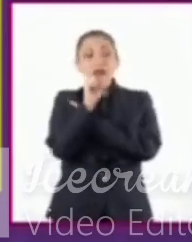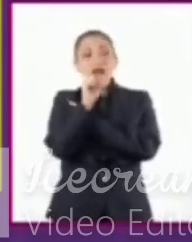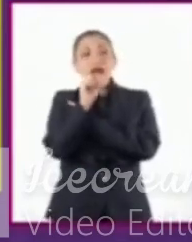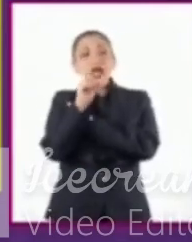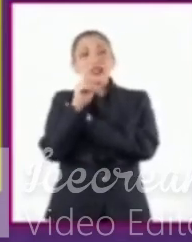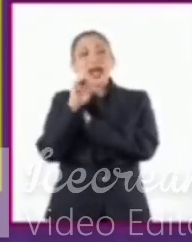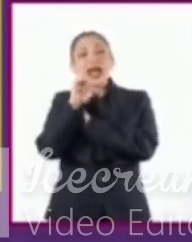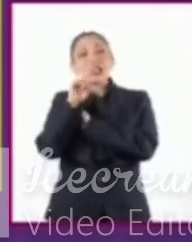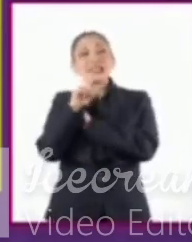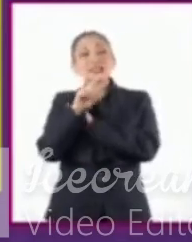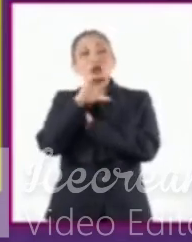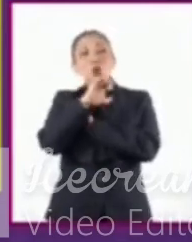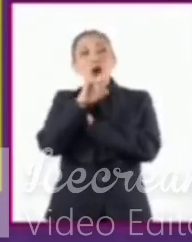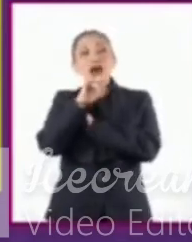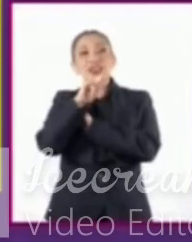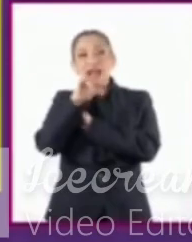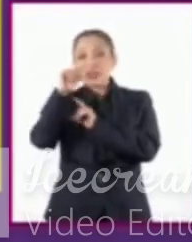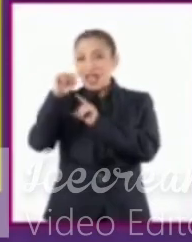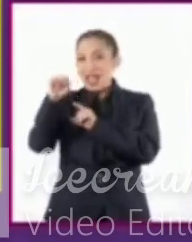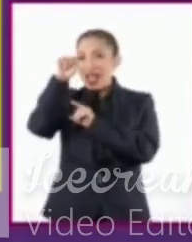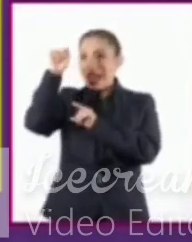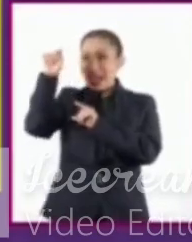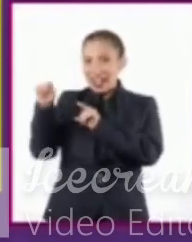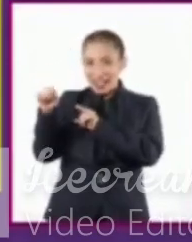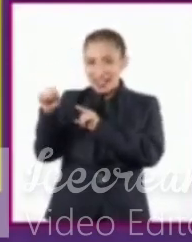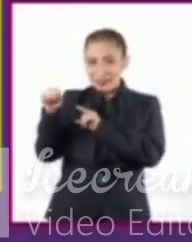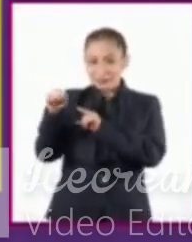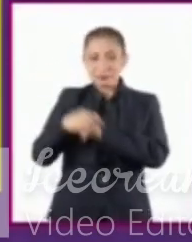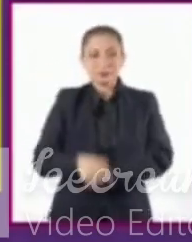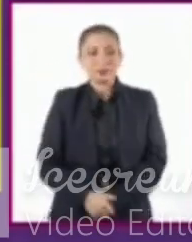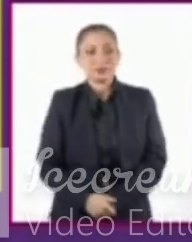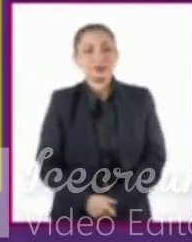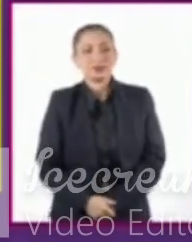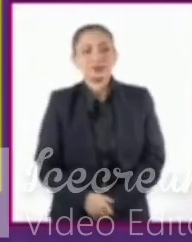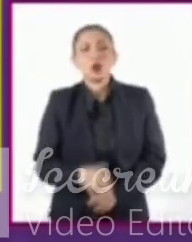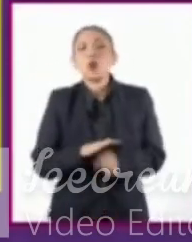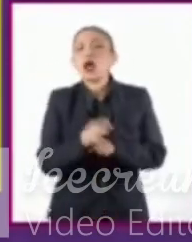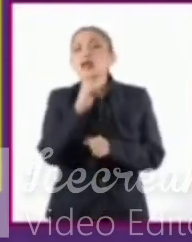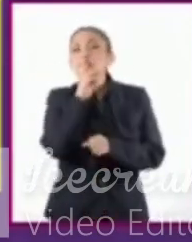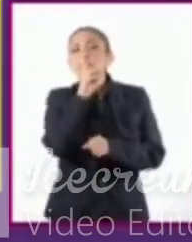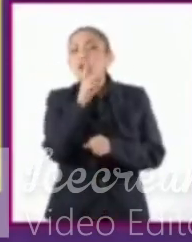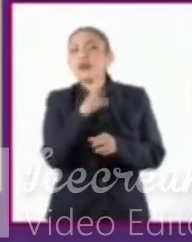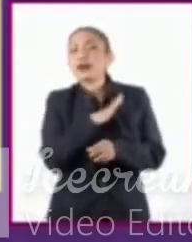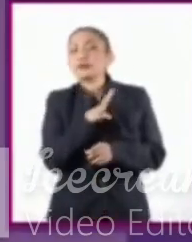cuadrada del 25, que está en el segundo miembro. ¿Qué valor obtuvieron?